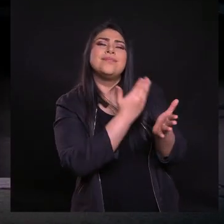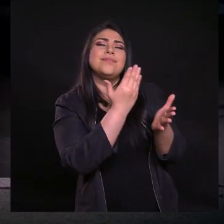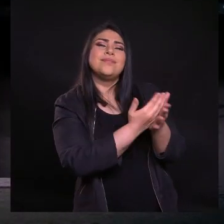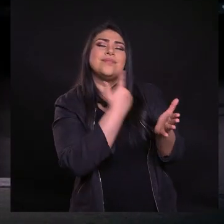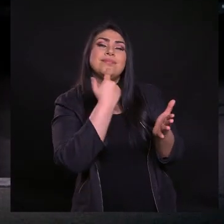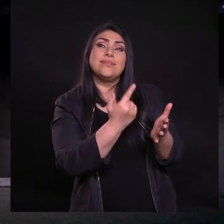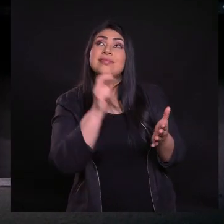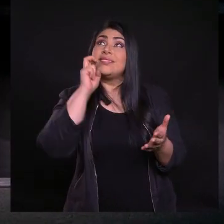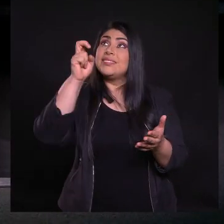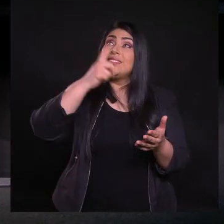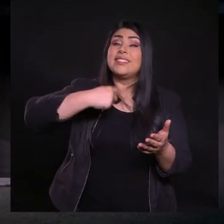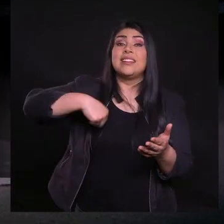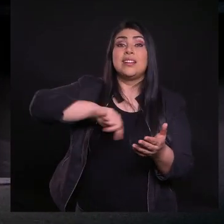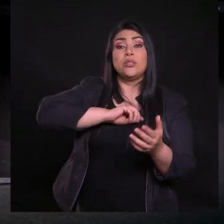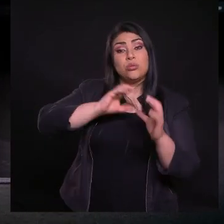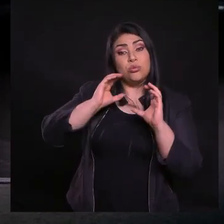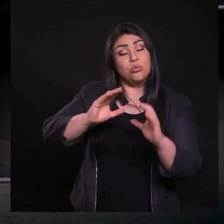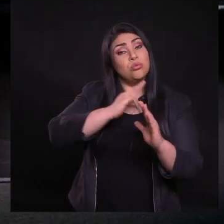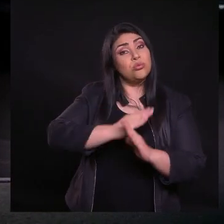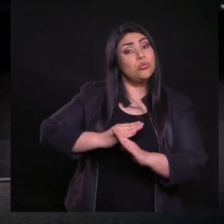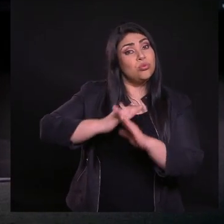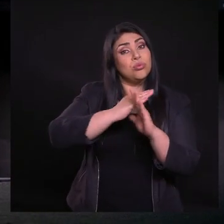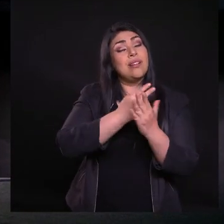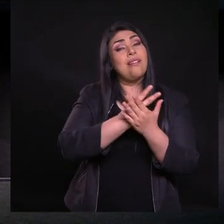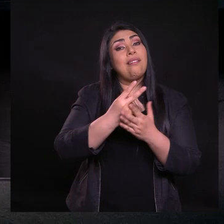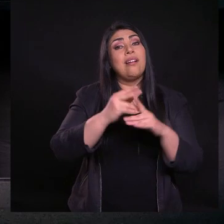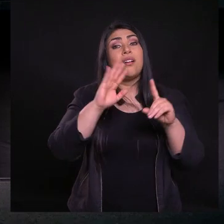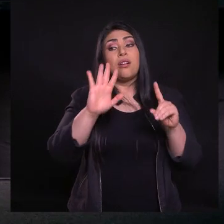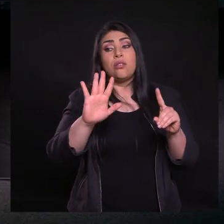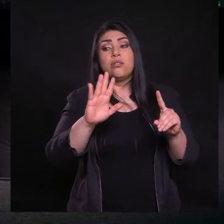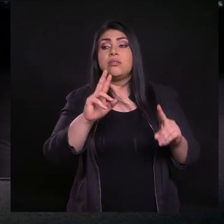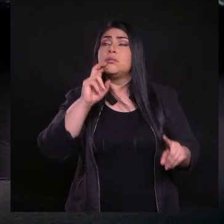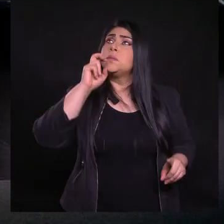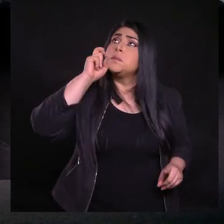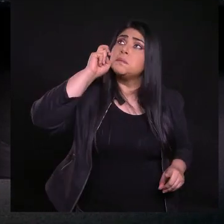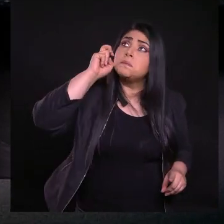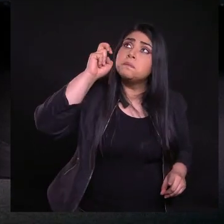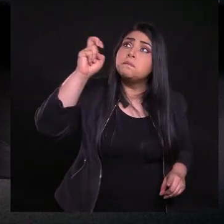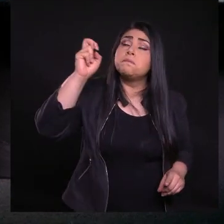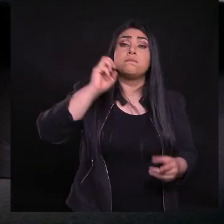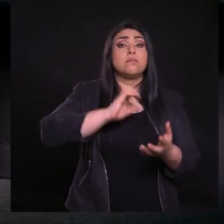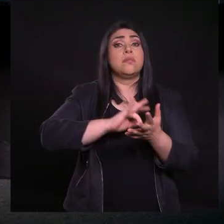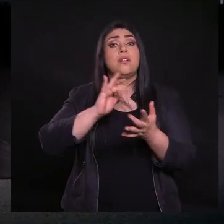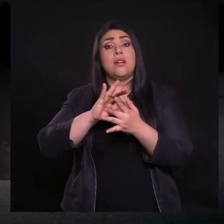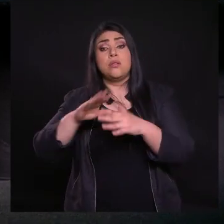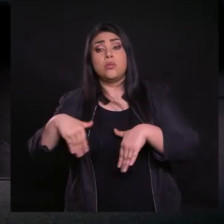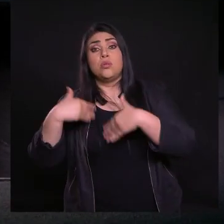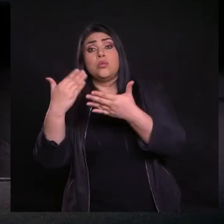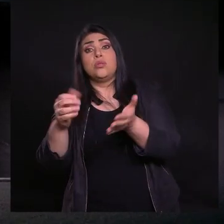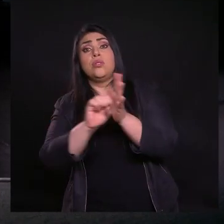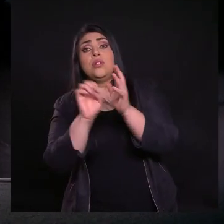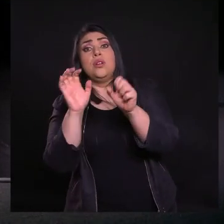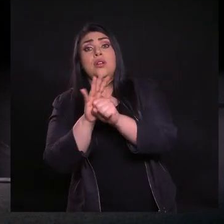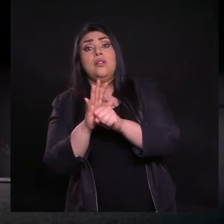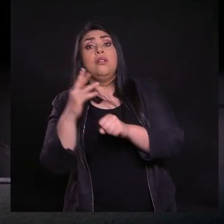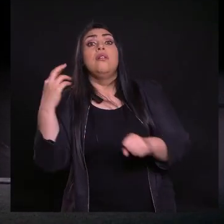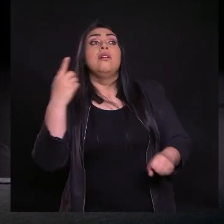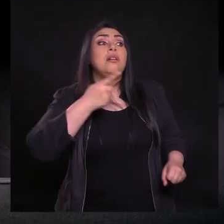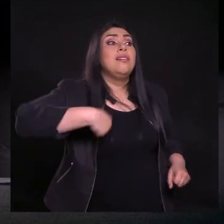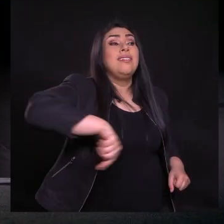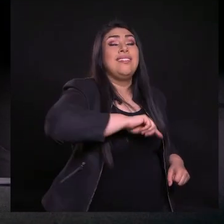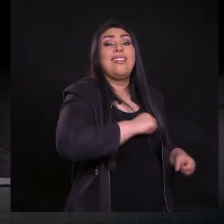intercede por nosotros verso 6 el cual se dio a sí mismo en rescate por todos de lo cual